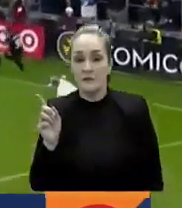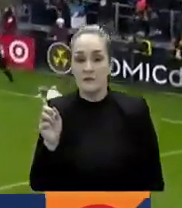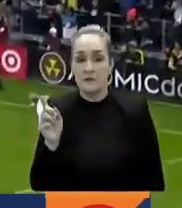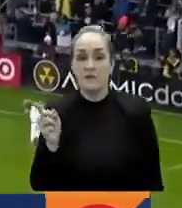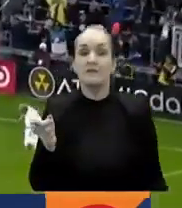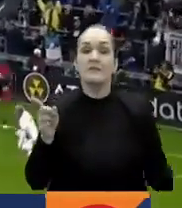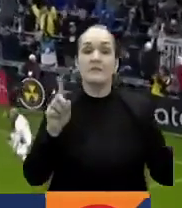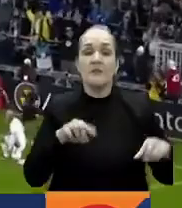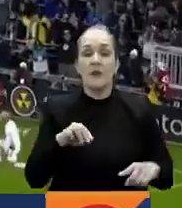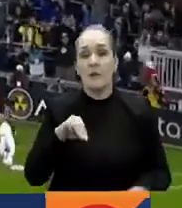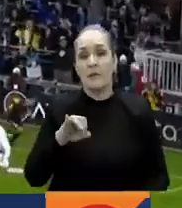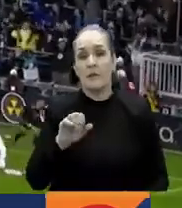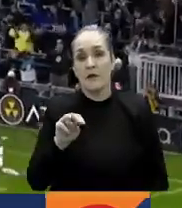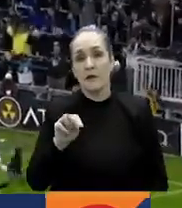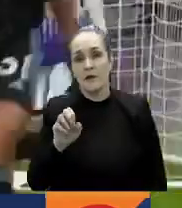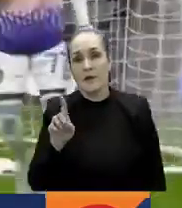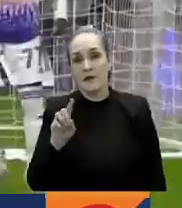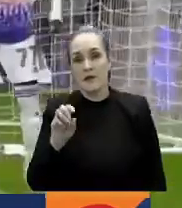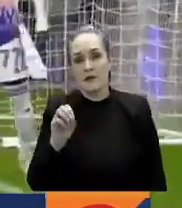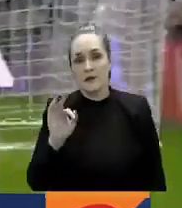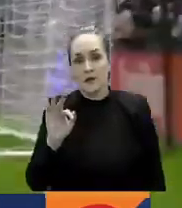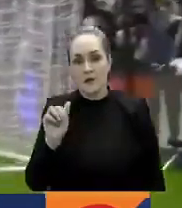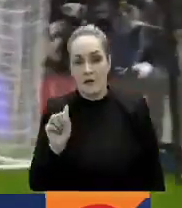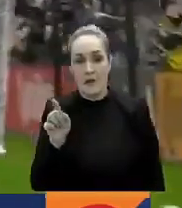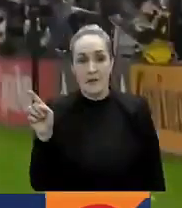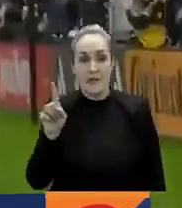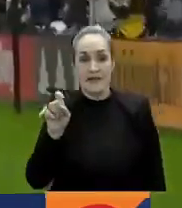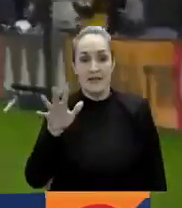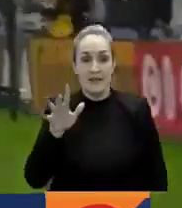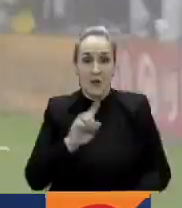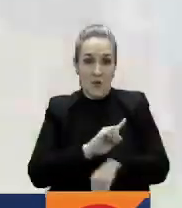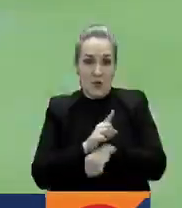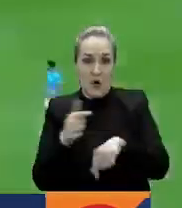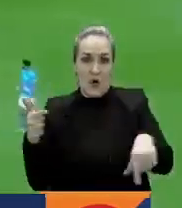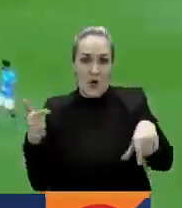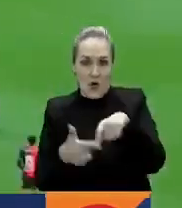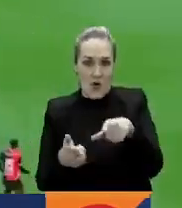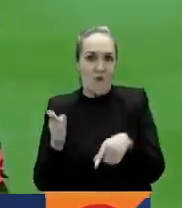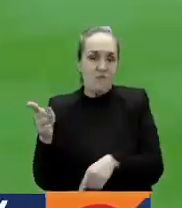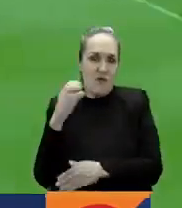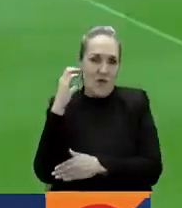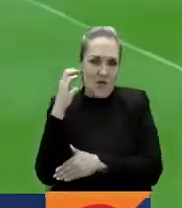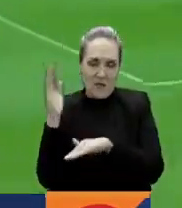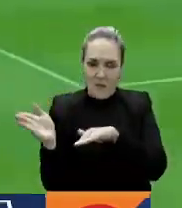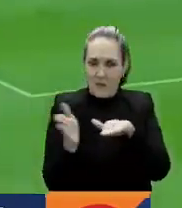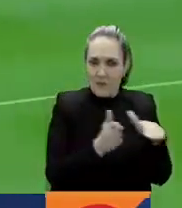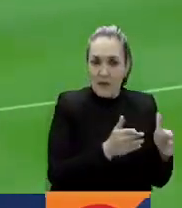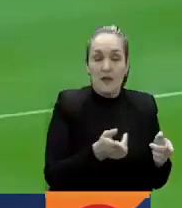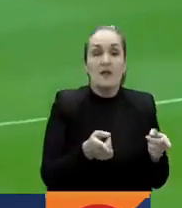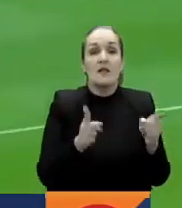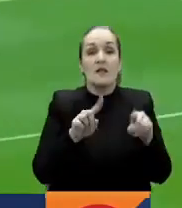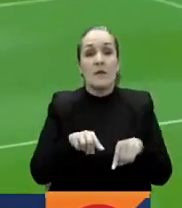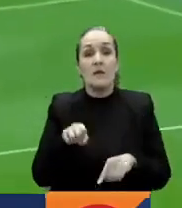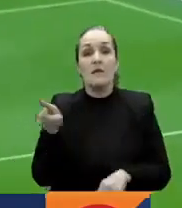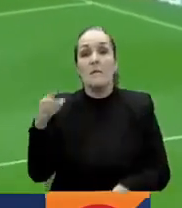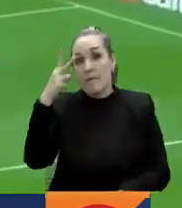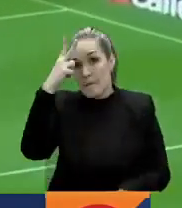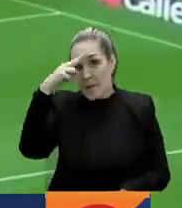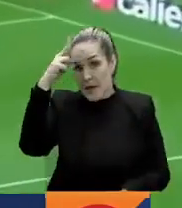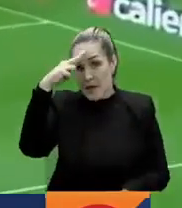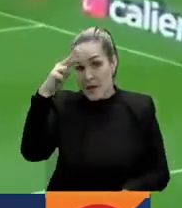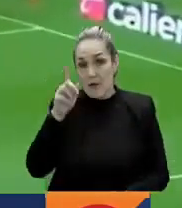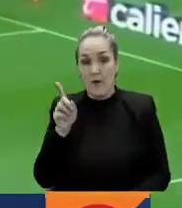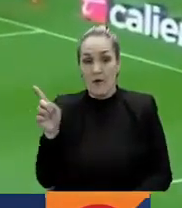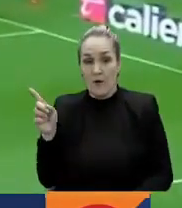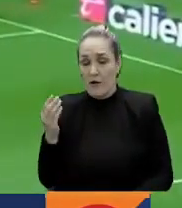Minnesota United con ese tanto a los 65 minutos. Orlando ganó 2-1. En México, Atlas de Julián Quiñones enfrentó al Pachuca de